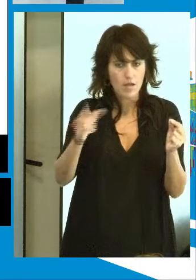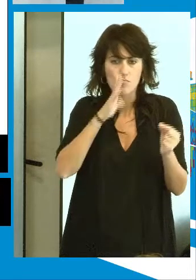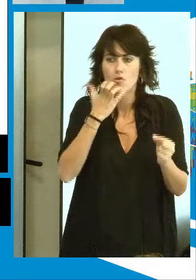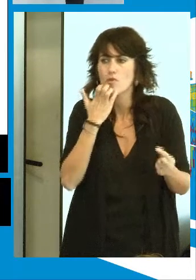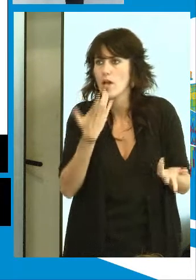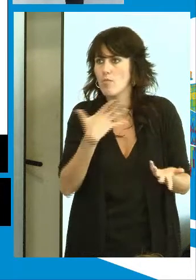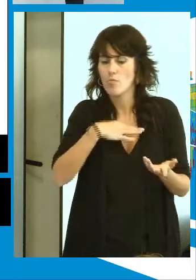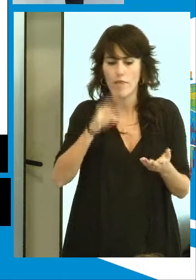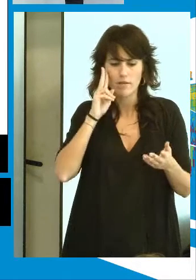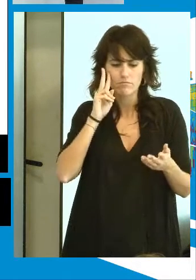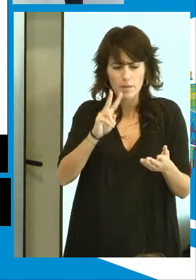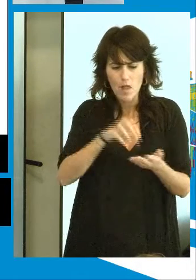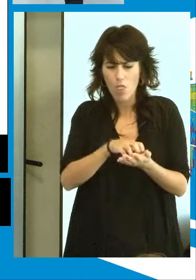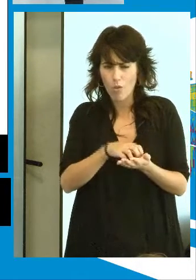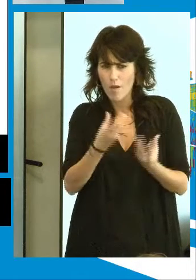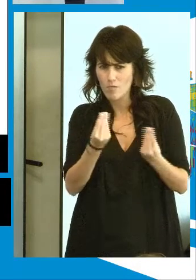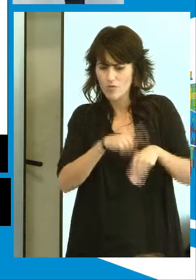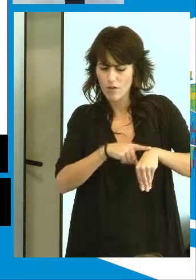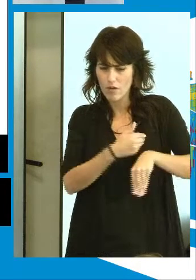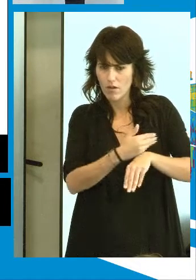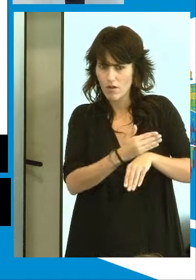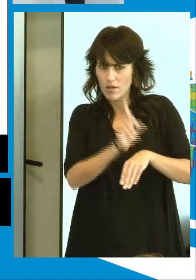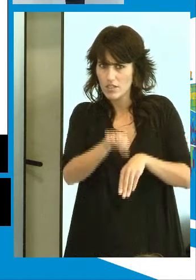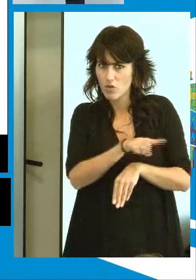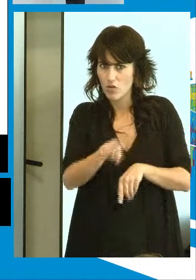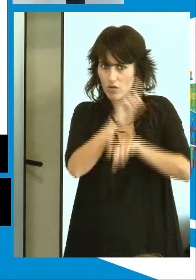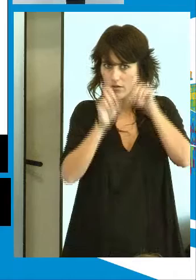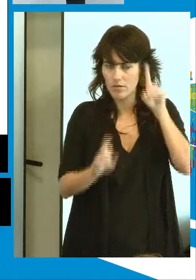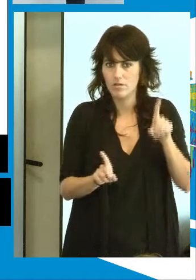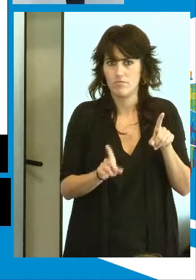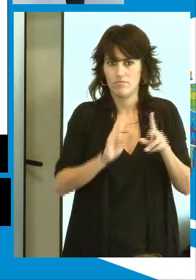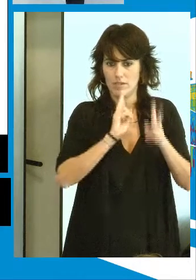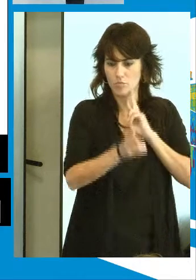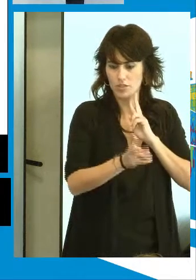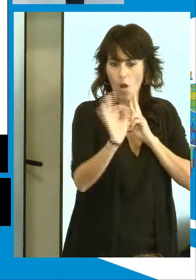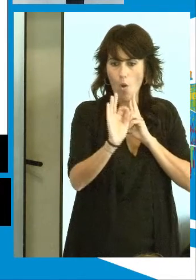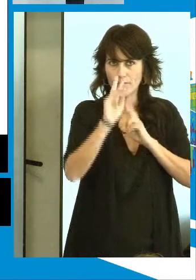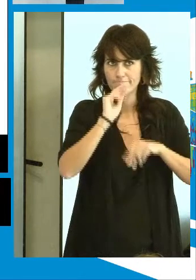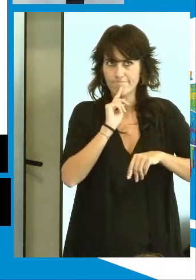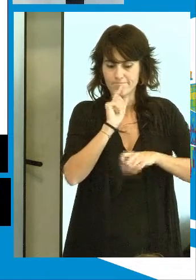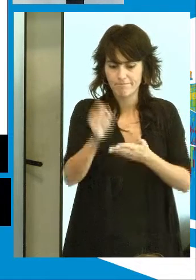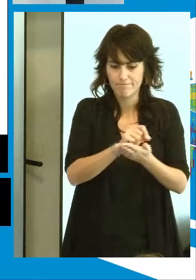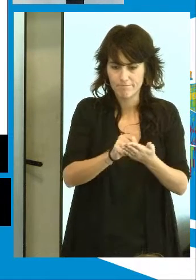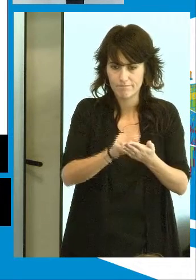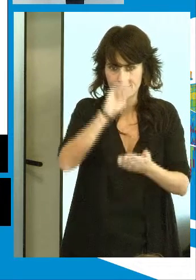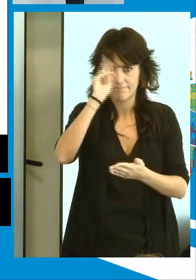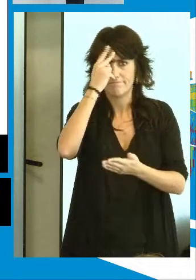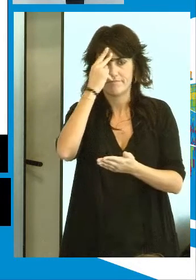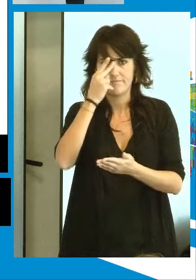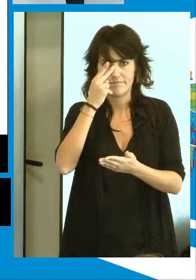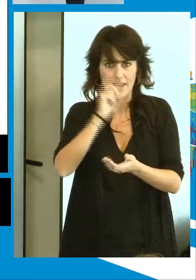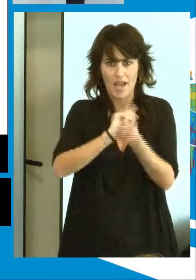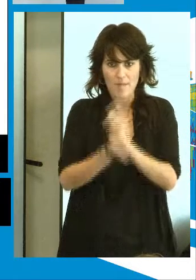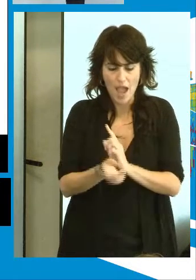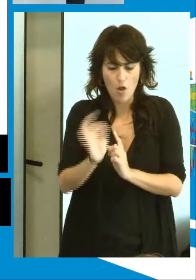por ejemplo, si ha dudado mucho en contestar una pregunta, si en el último momento ha decidido cambiarla, o también puedes